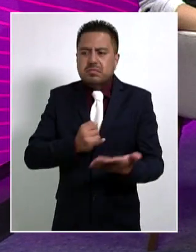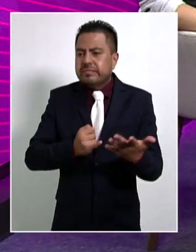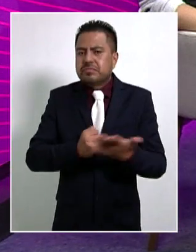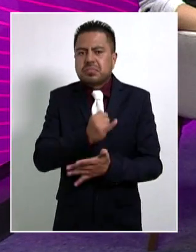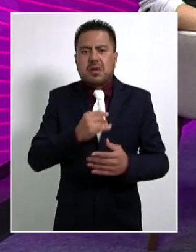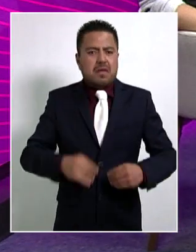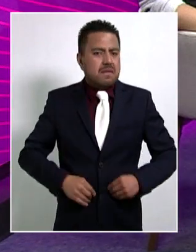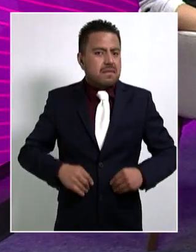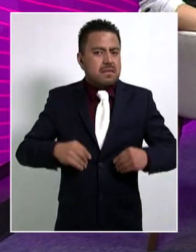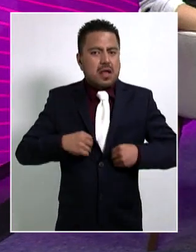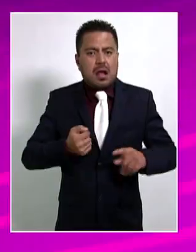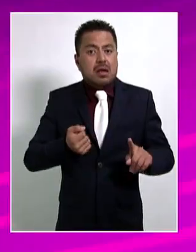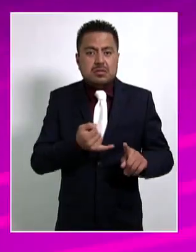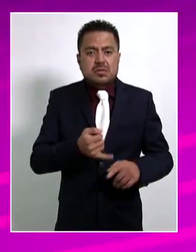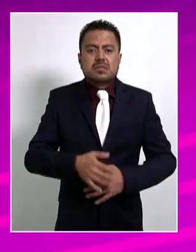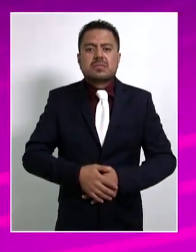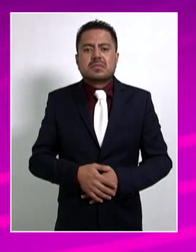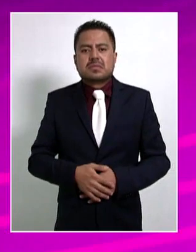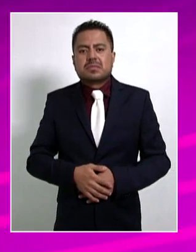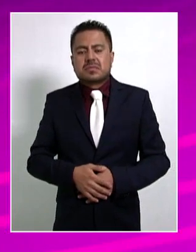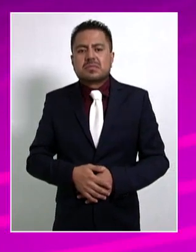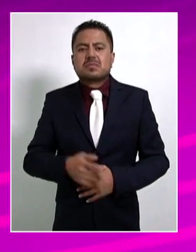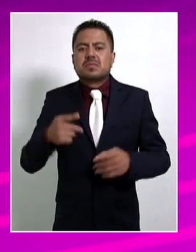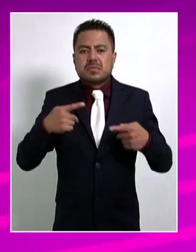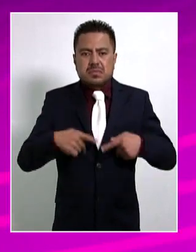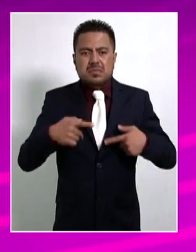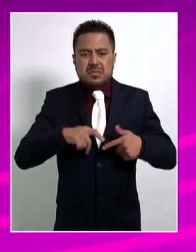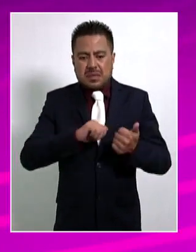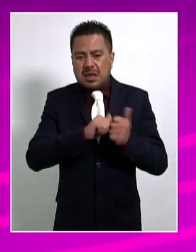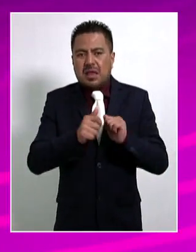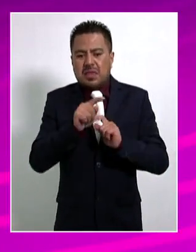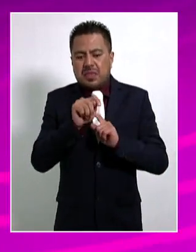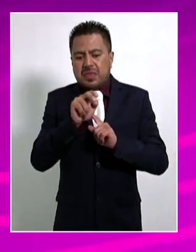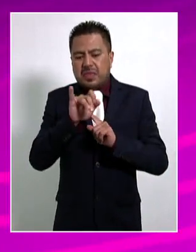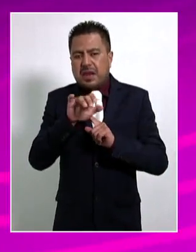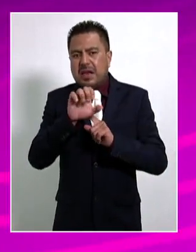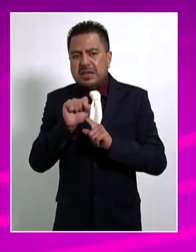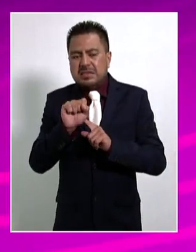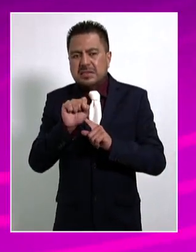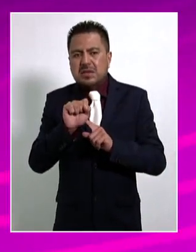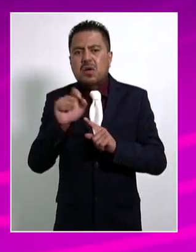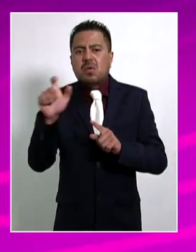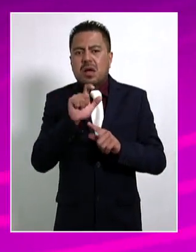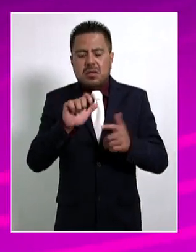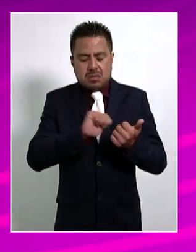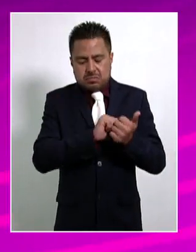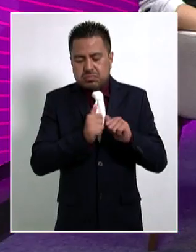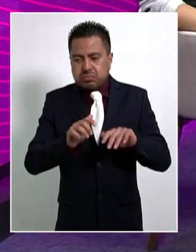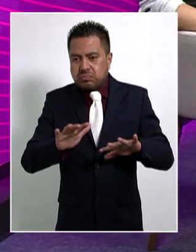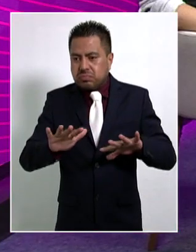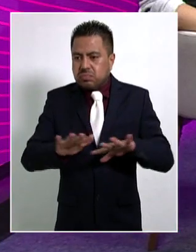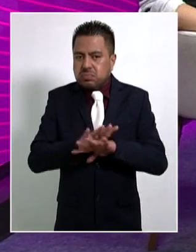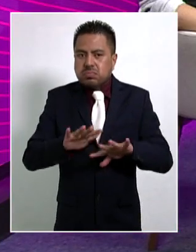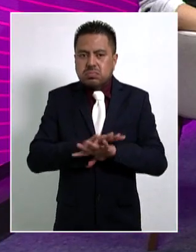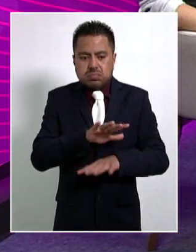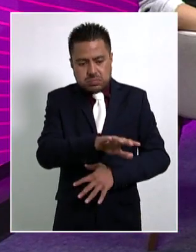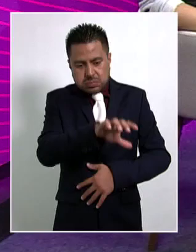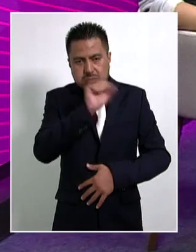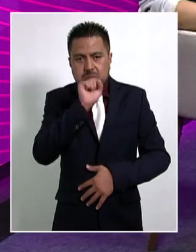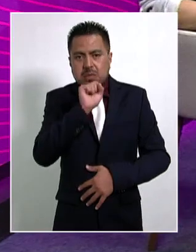su vida, ¿no? En el caso de las personas trans, cuando transicionamos y